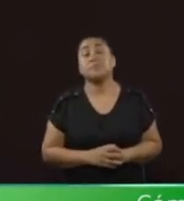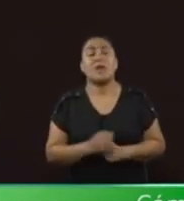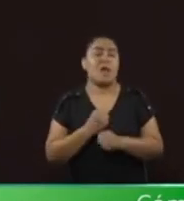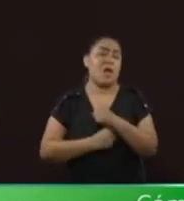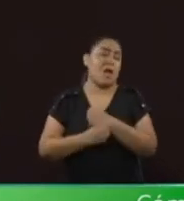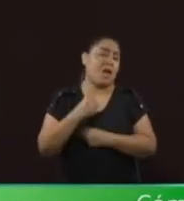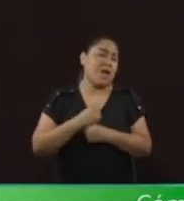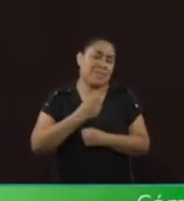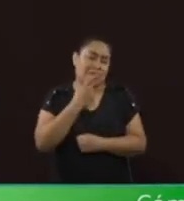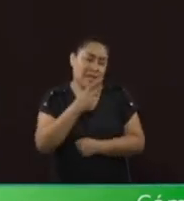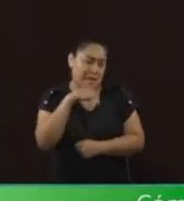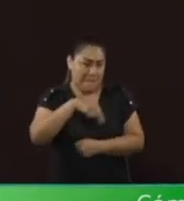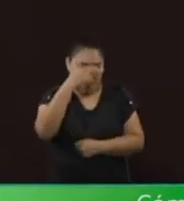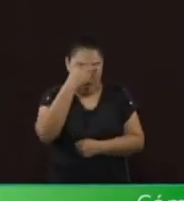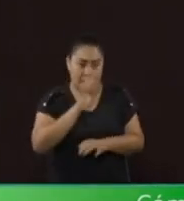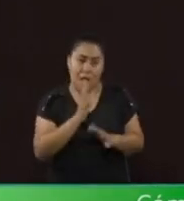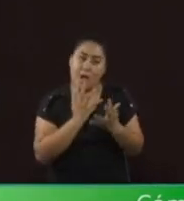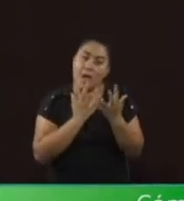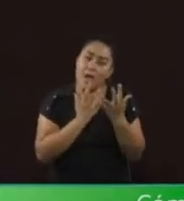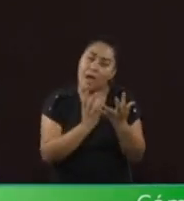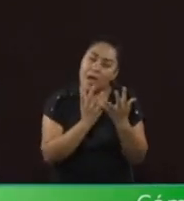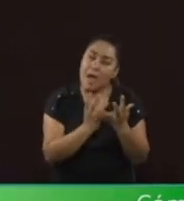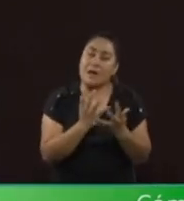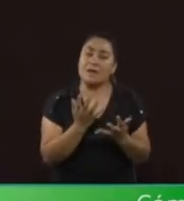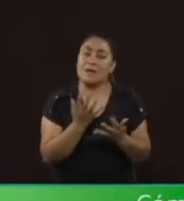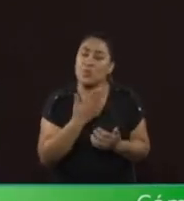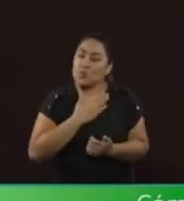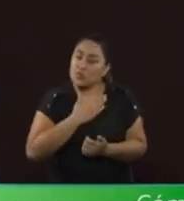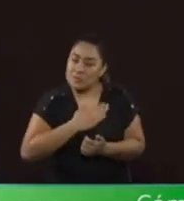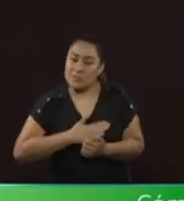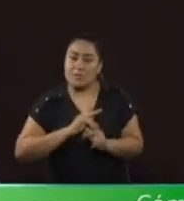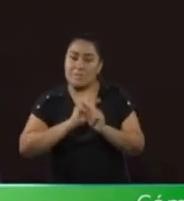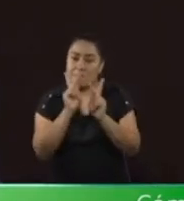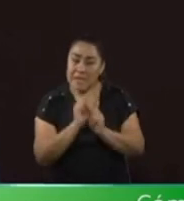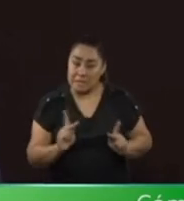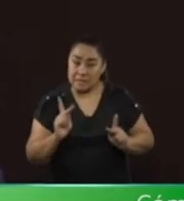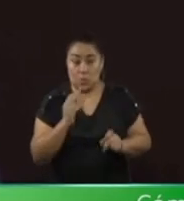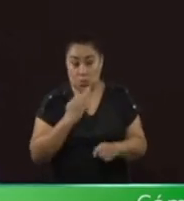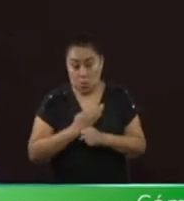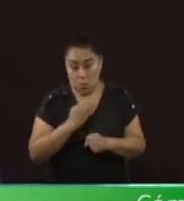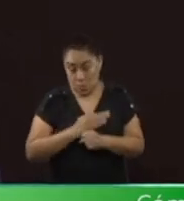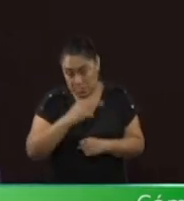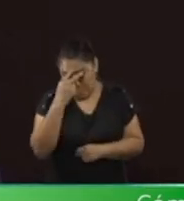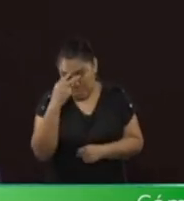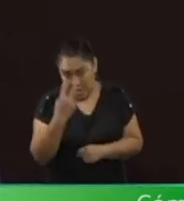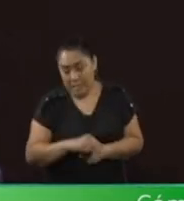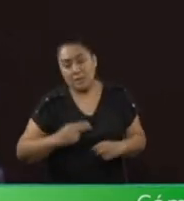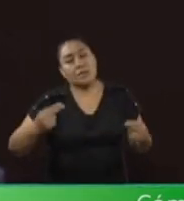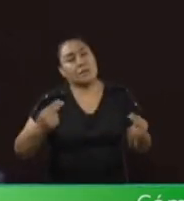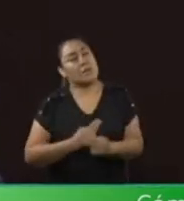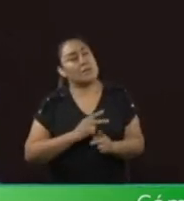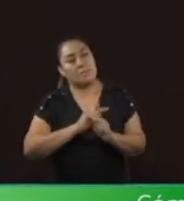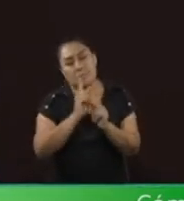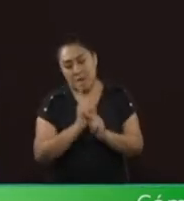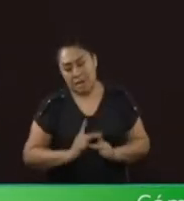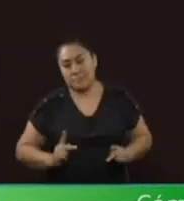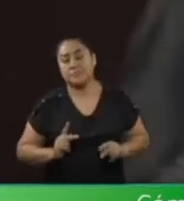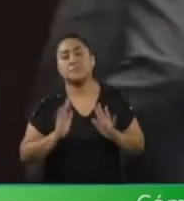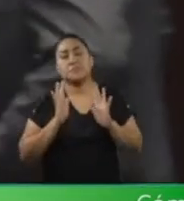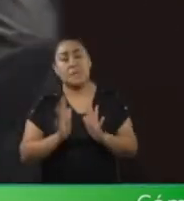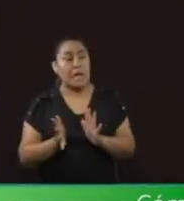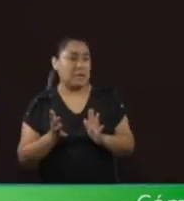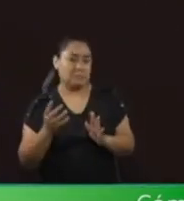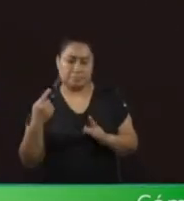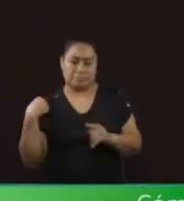de hambre y de justicia. Y hoy agregaría, México tiene sed de paz. Mucho se ha discutido en